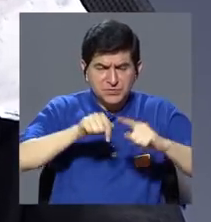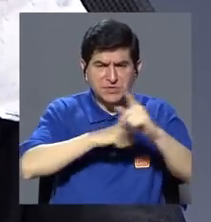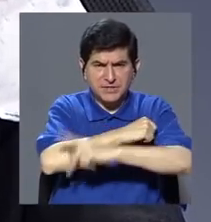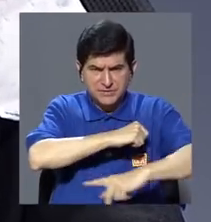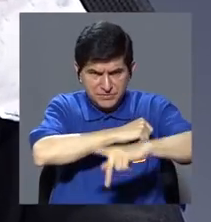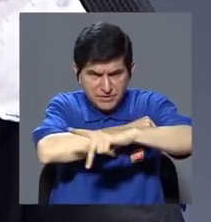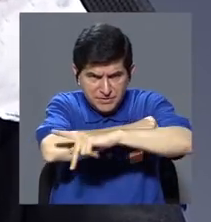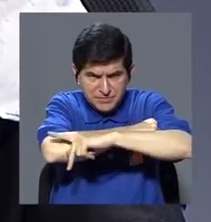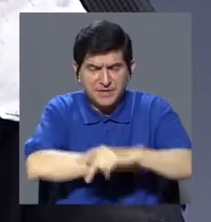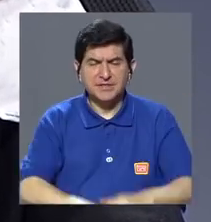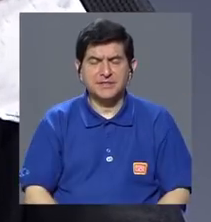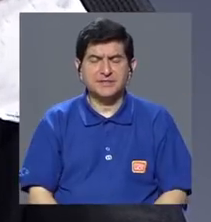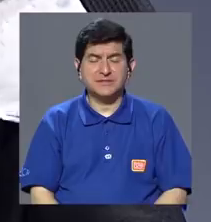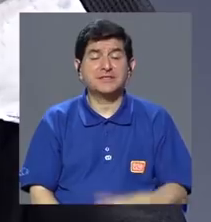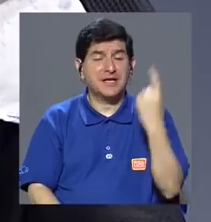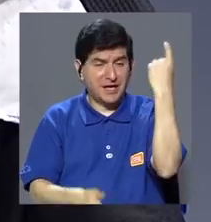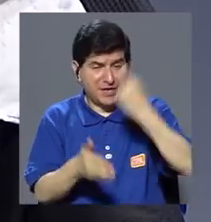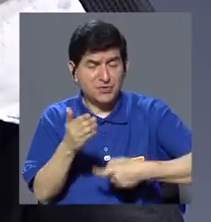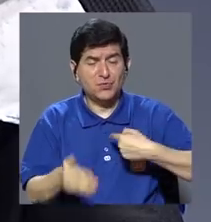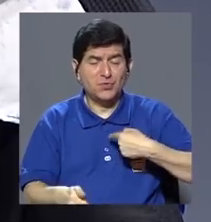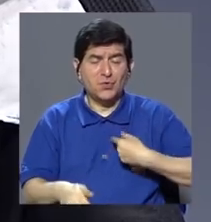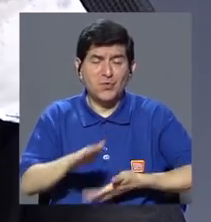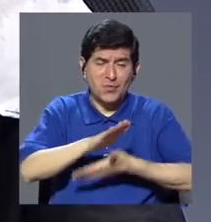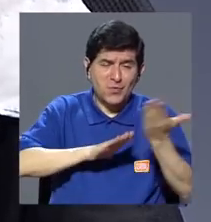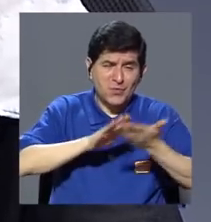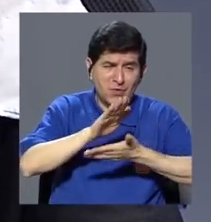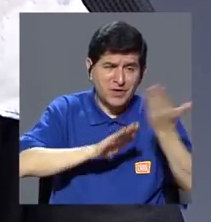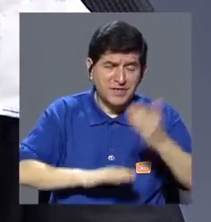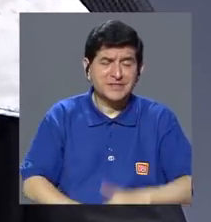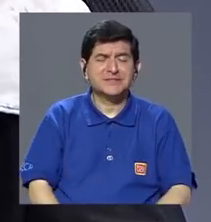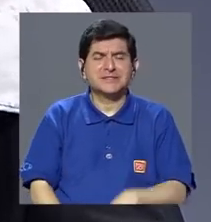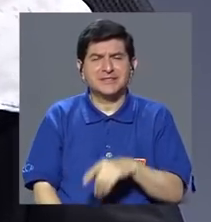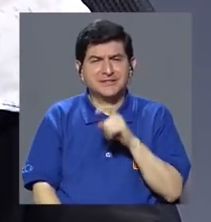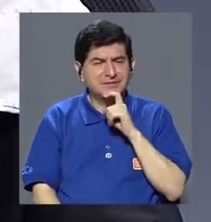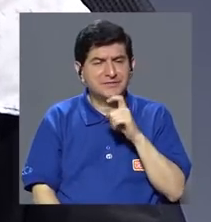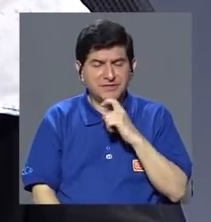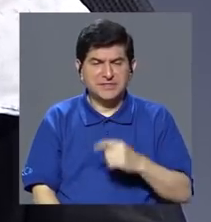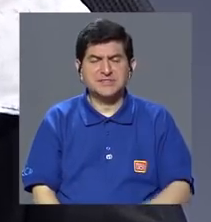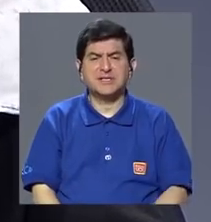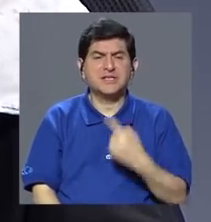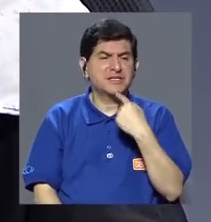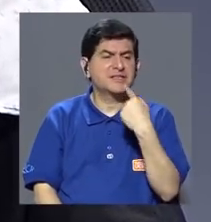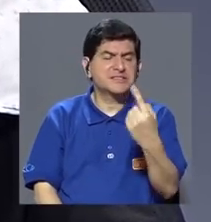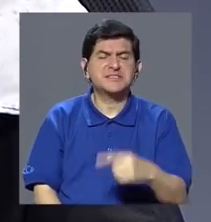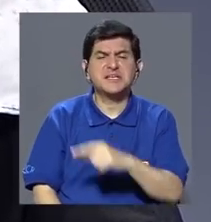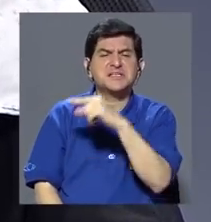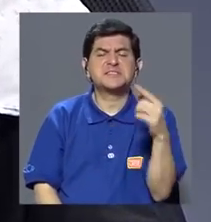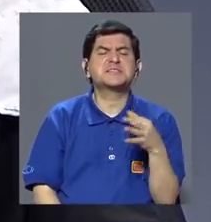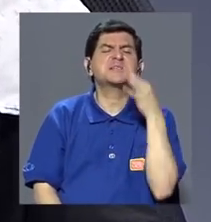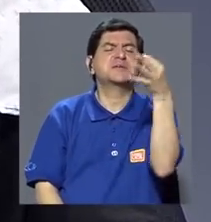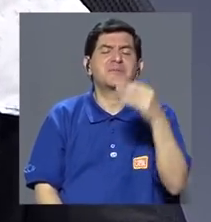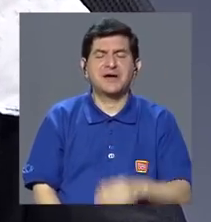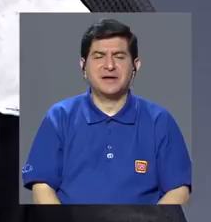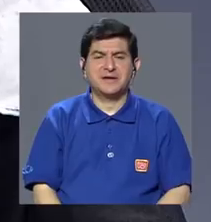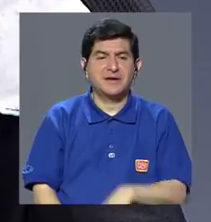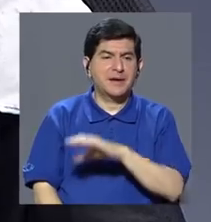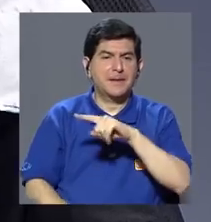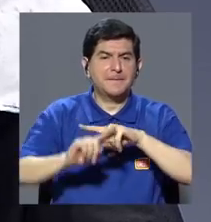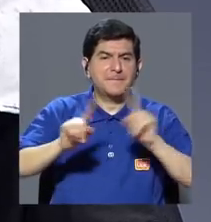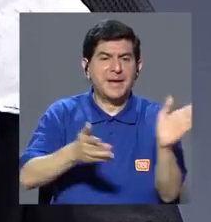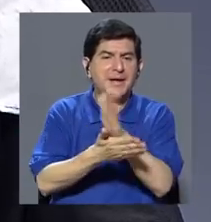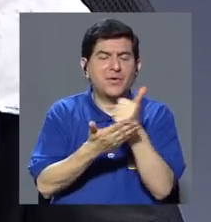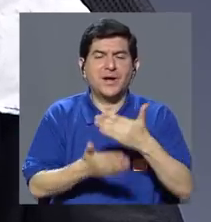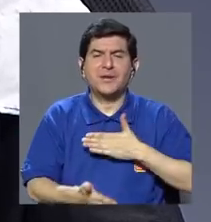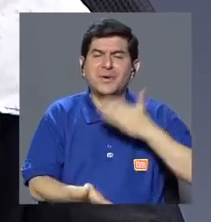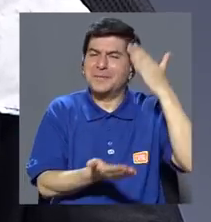es duro no creo haberlo dejado ha sido duro yo decía me voy la semana siguiente no voy la semana siguiente pero algo me detenía